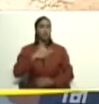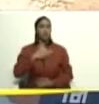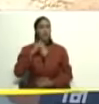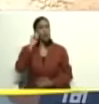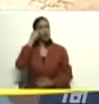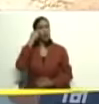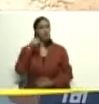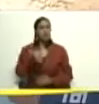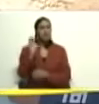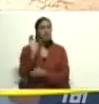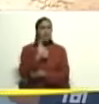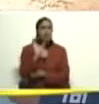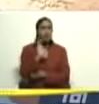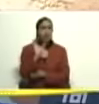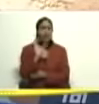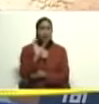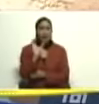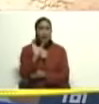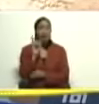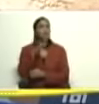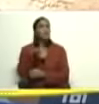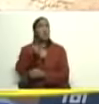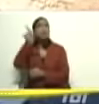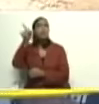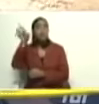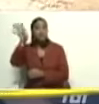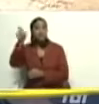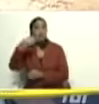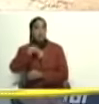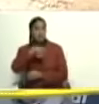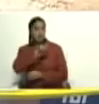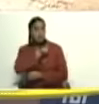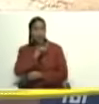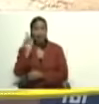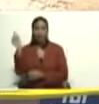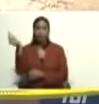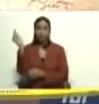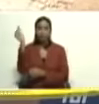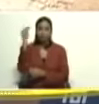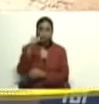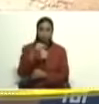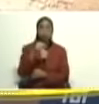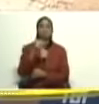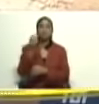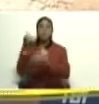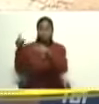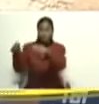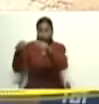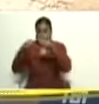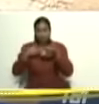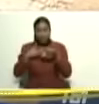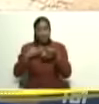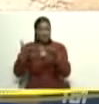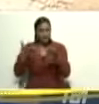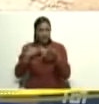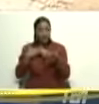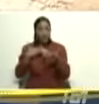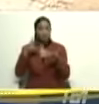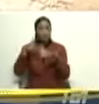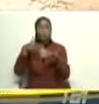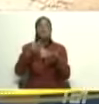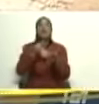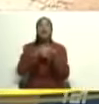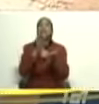con un gran intelectual de España. Me regaló este libro. Hay uno solo en